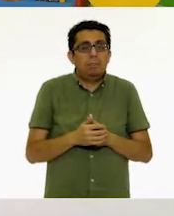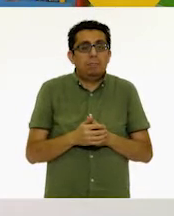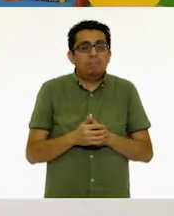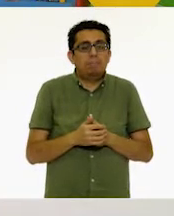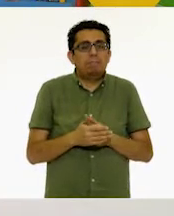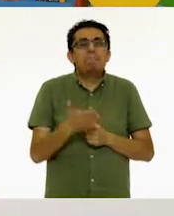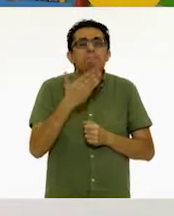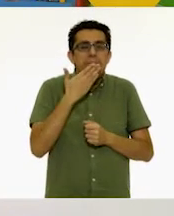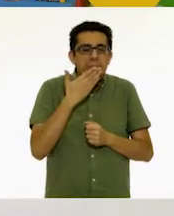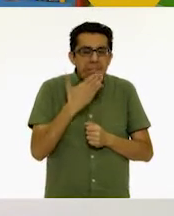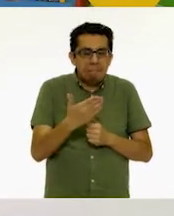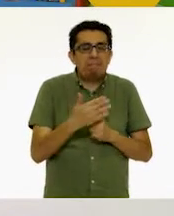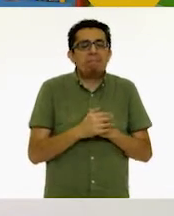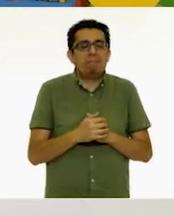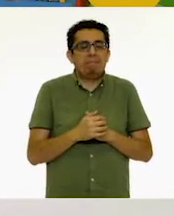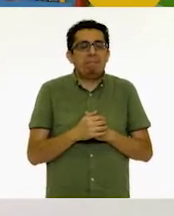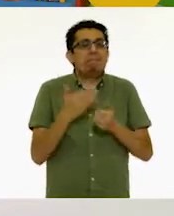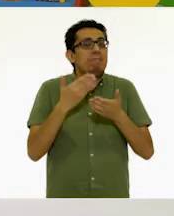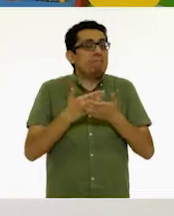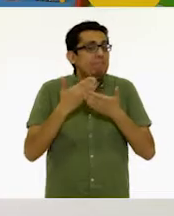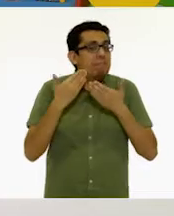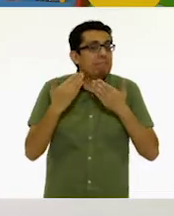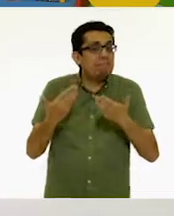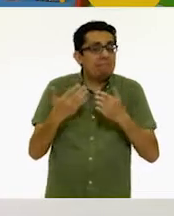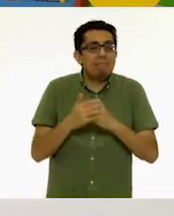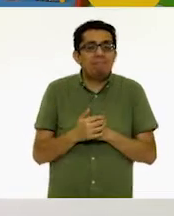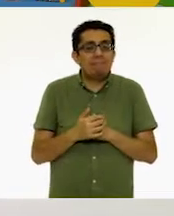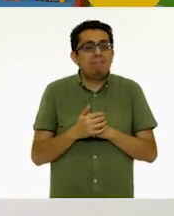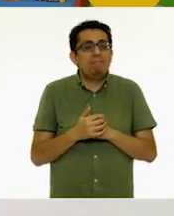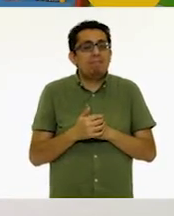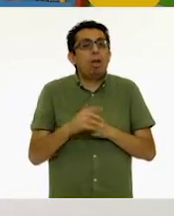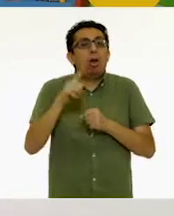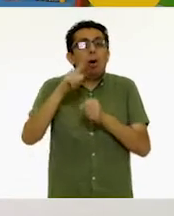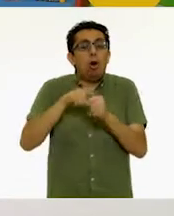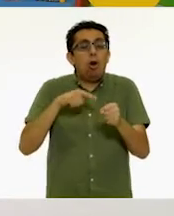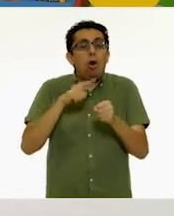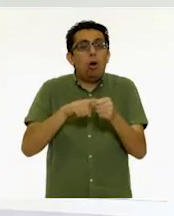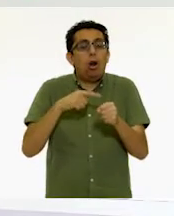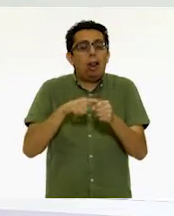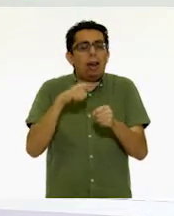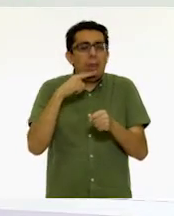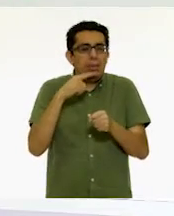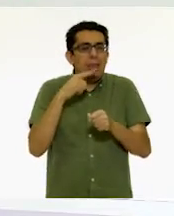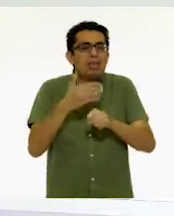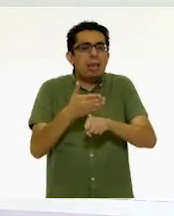Muy bien, Sohar. Ahora cuenta los colores de madera.